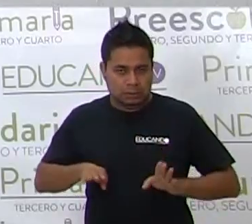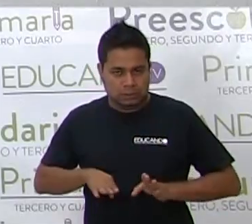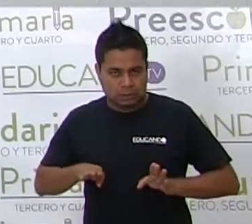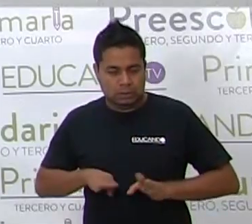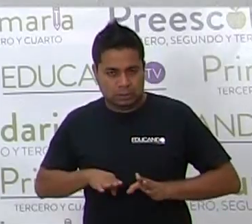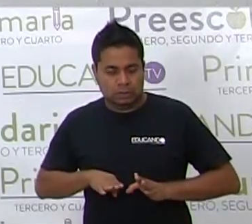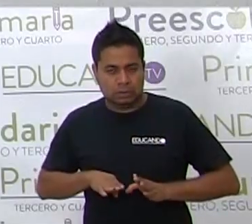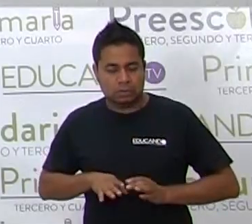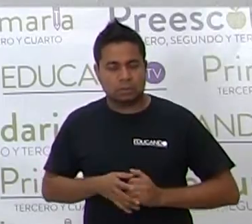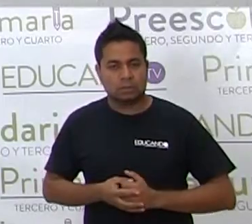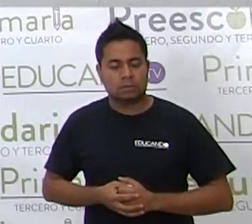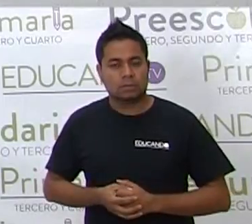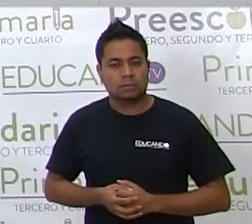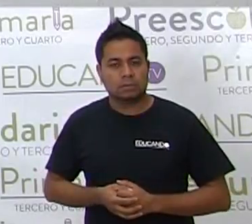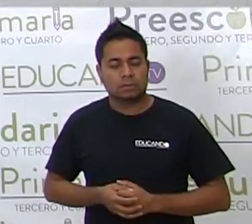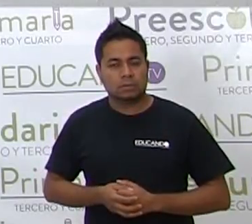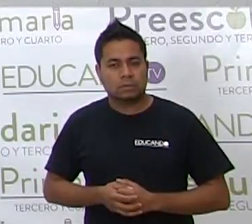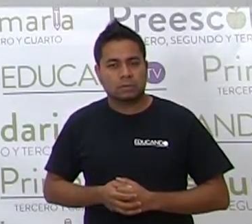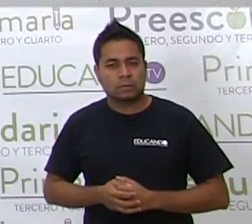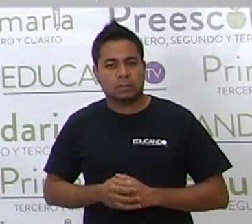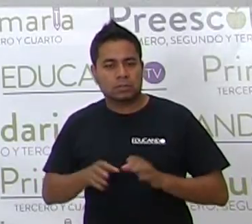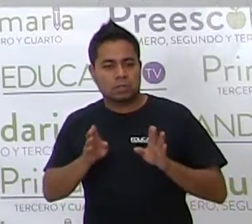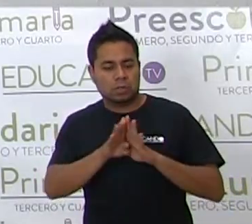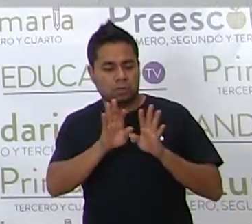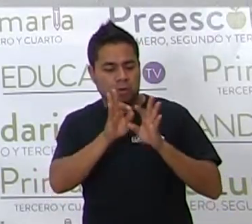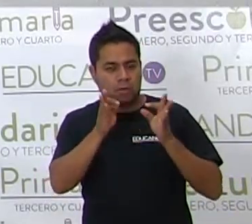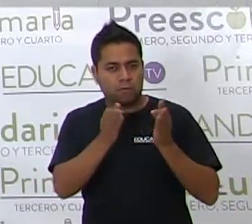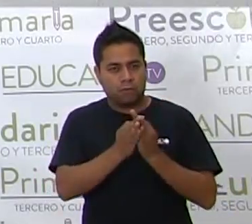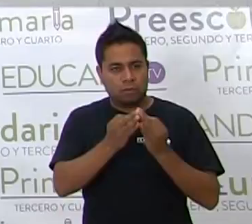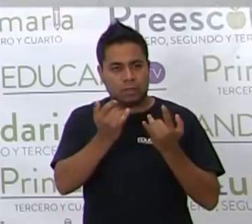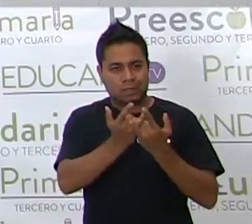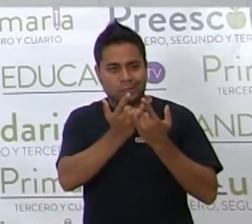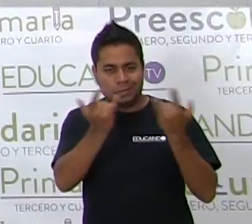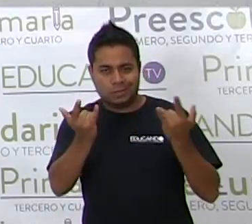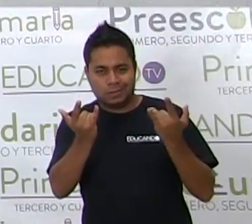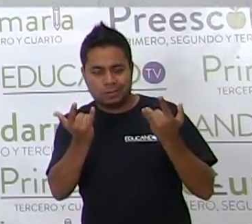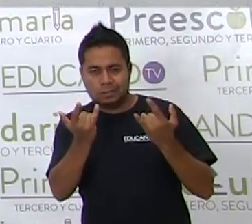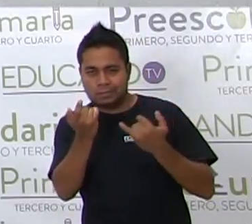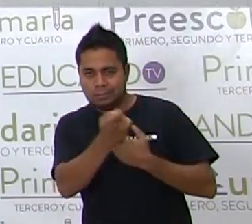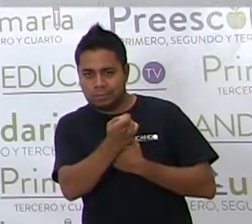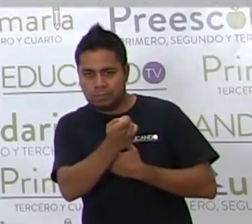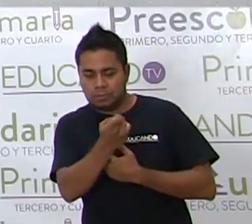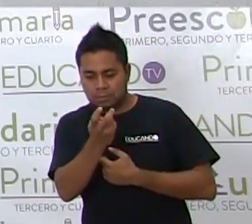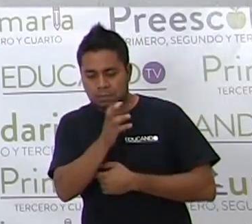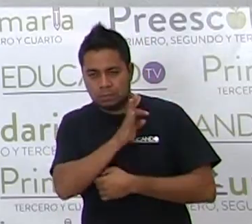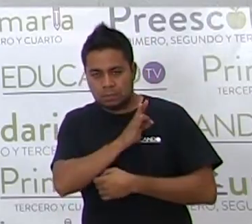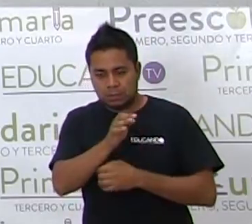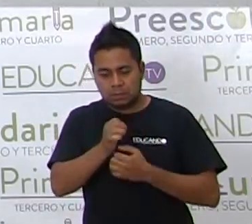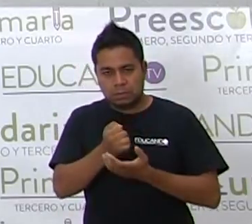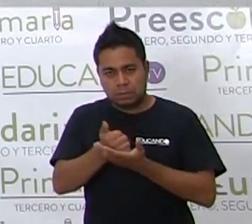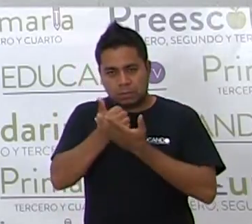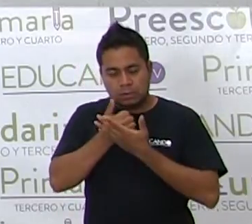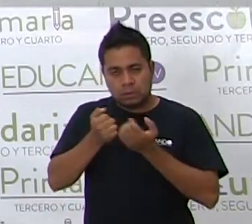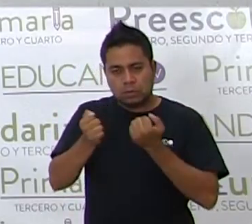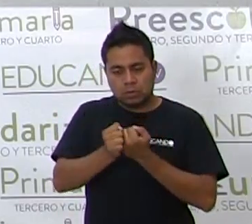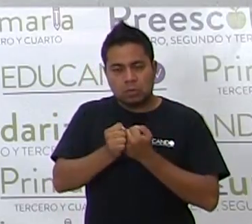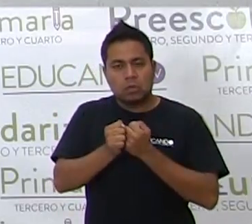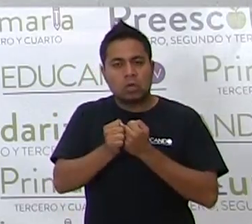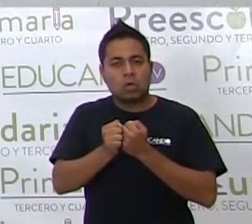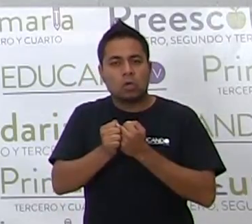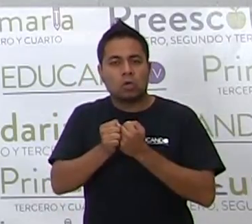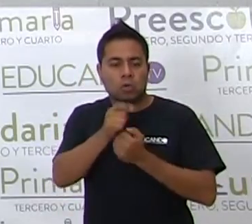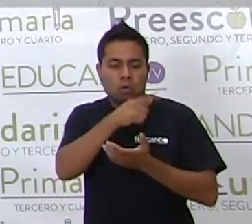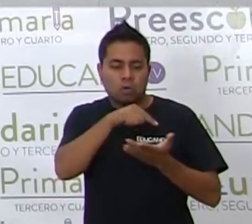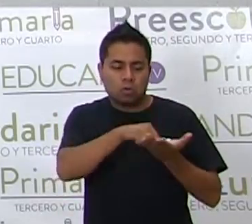más que características, tipos de leyenda. Esto va a ser determinante de acuerdo al contexto, o sea,